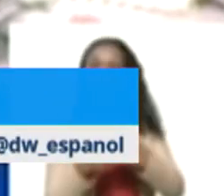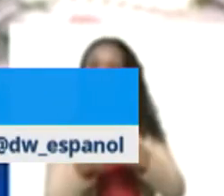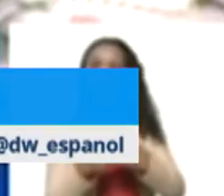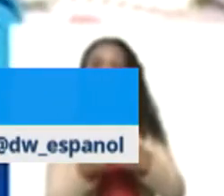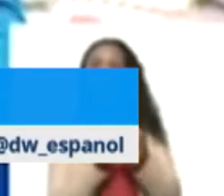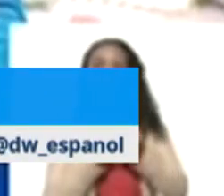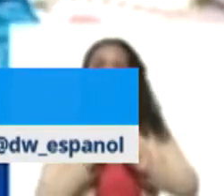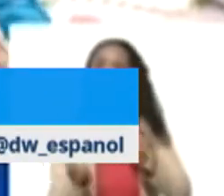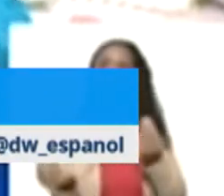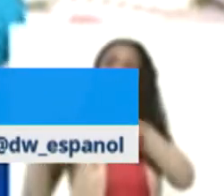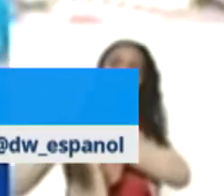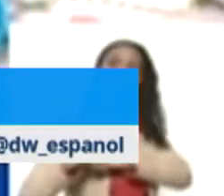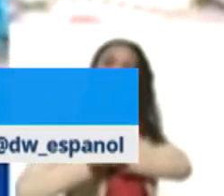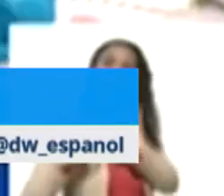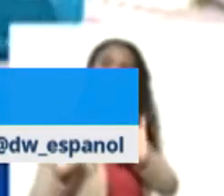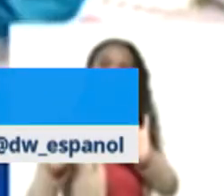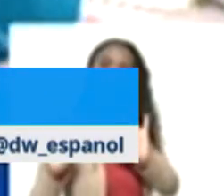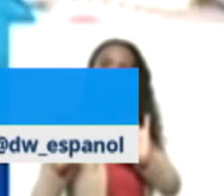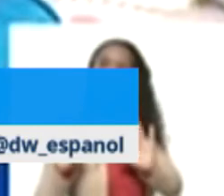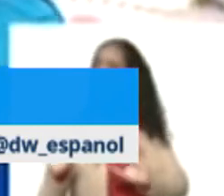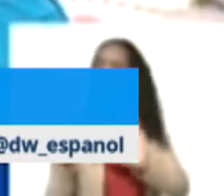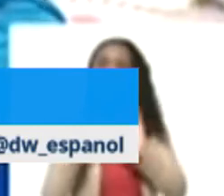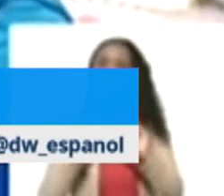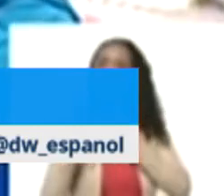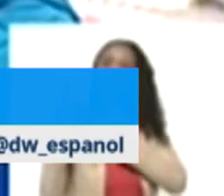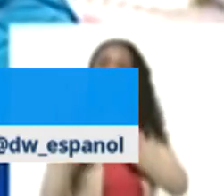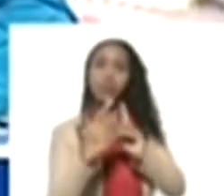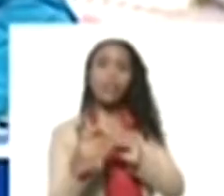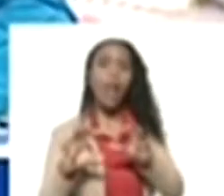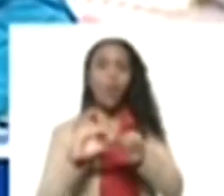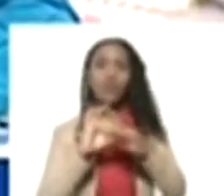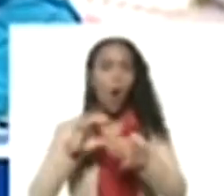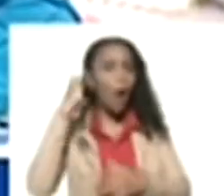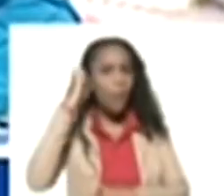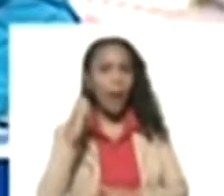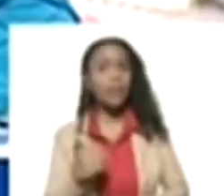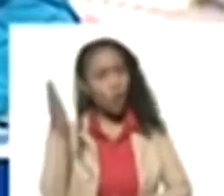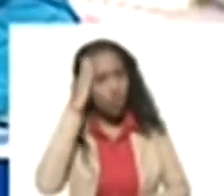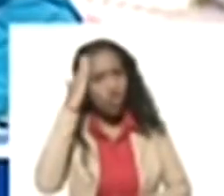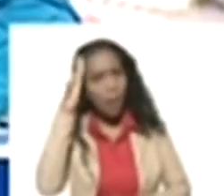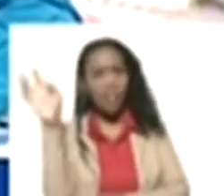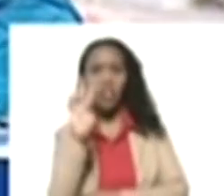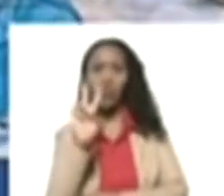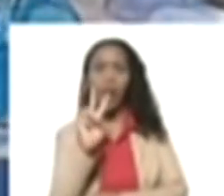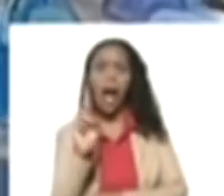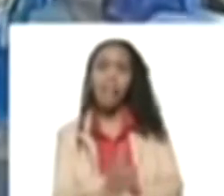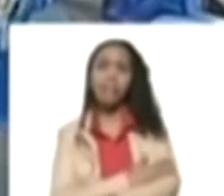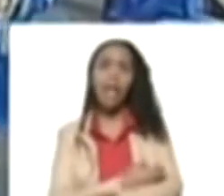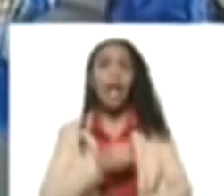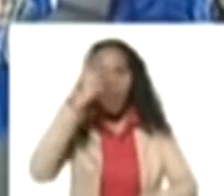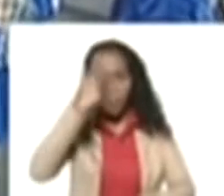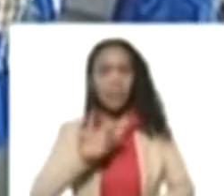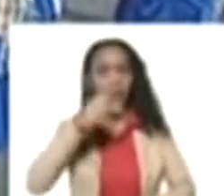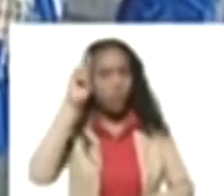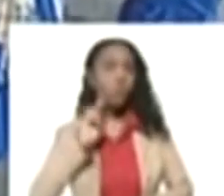ningún trato de ningún tipo de diálogo, señores de la Unión Europea. Para que lo sepan, Venezuela tiene dignidad y Venezuela